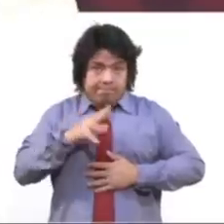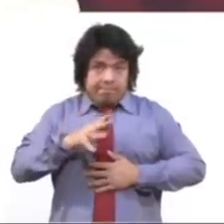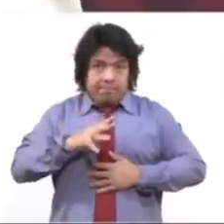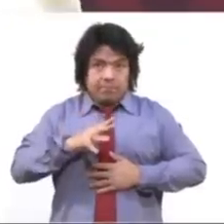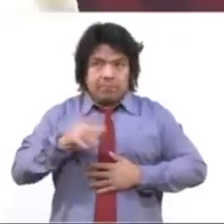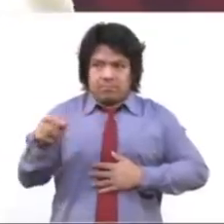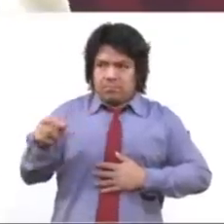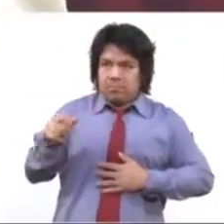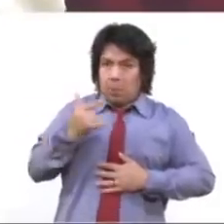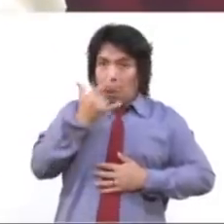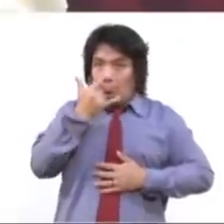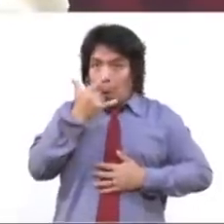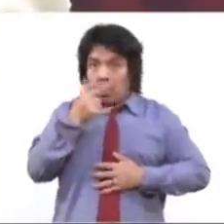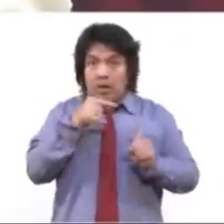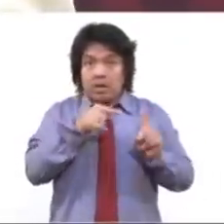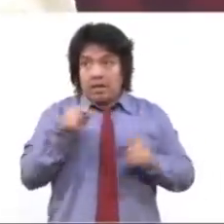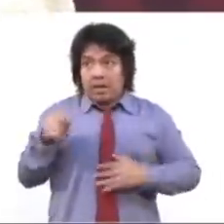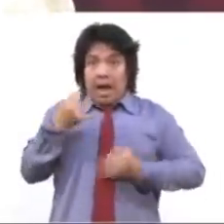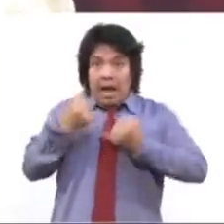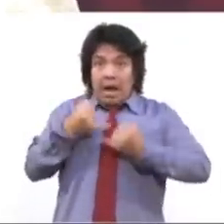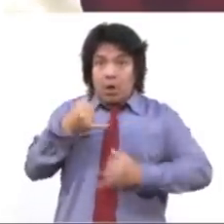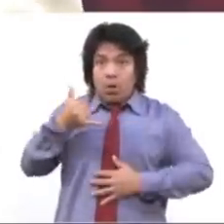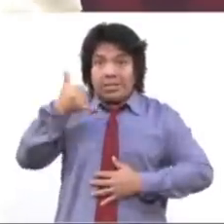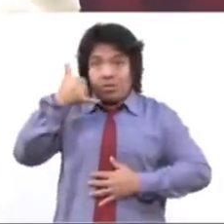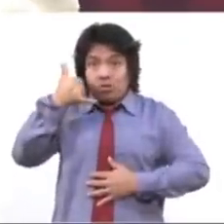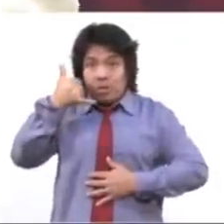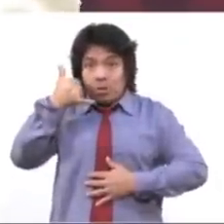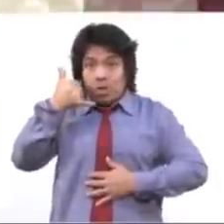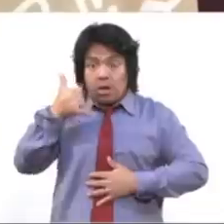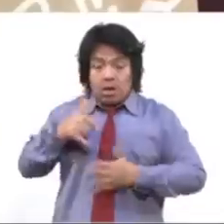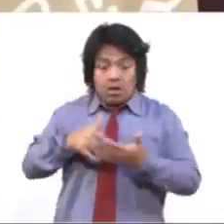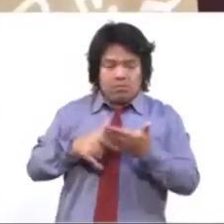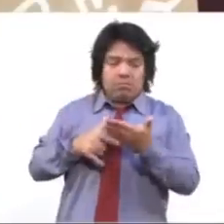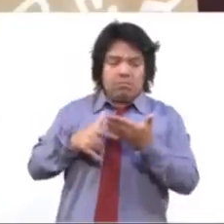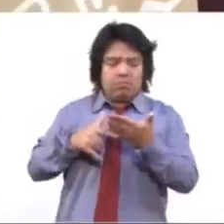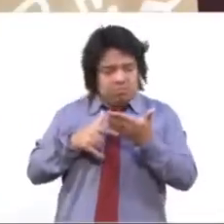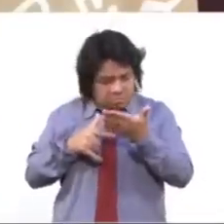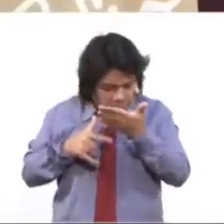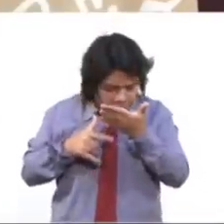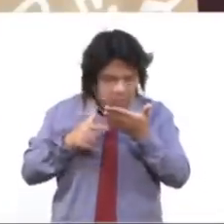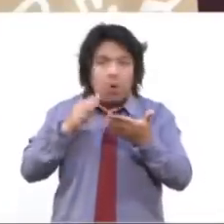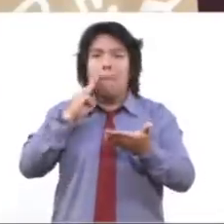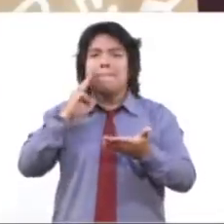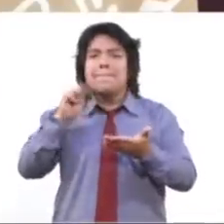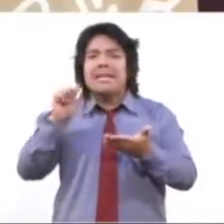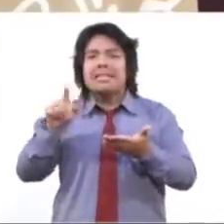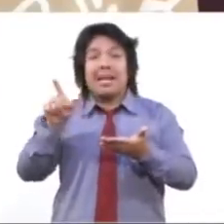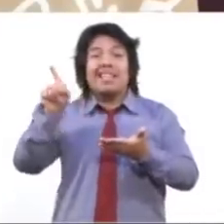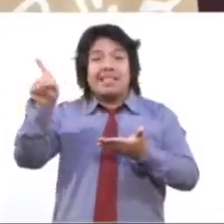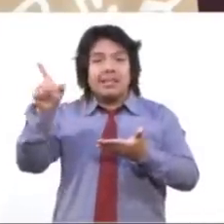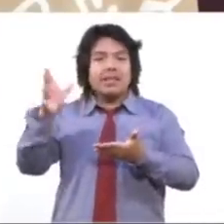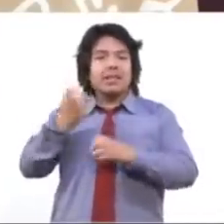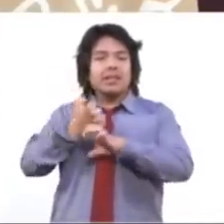recibe en su celular un mensaje del Fiscal General de Justicia de Morelos,